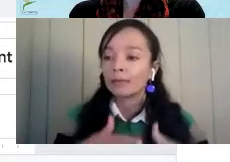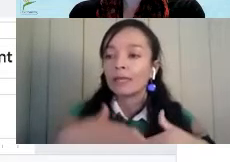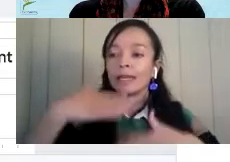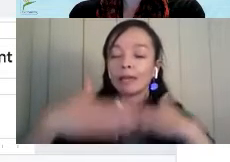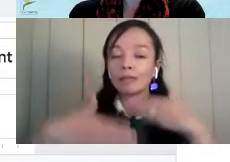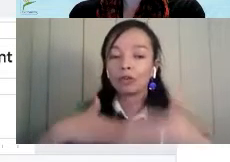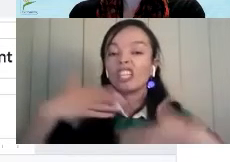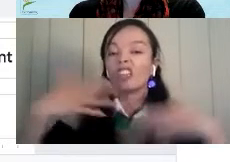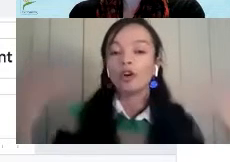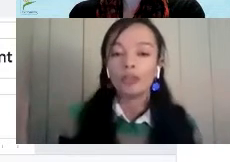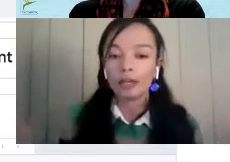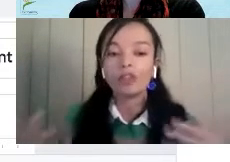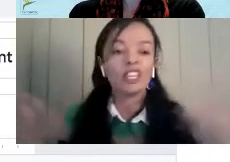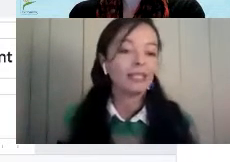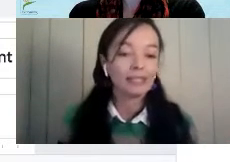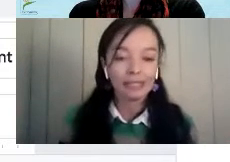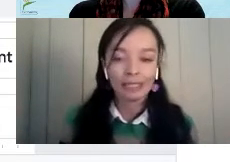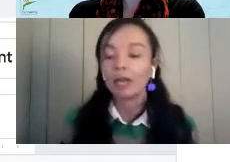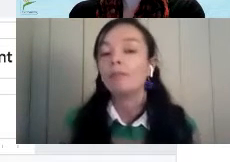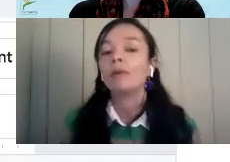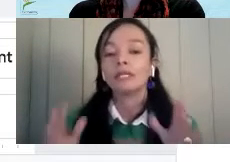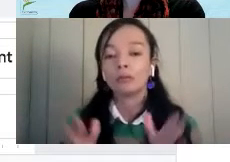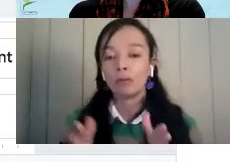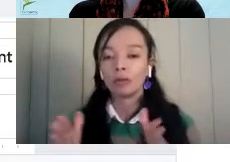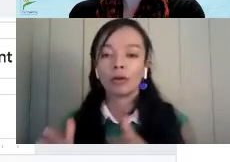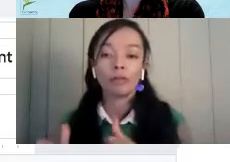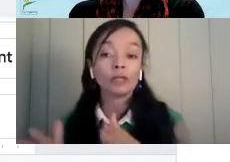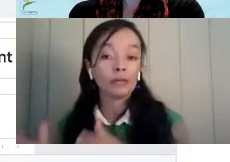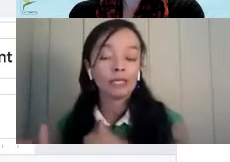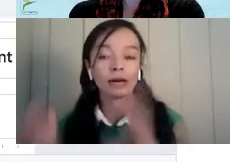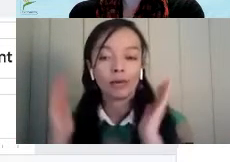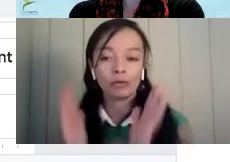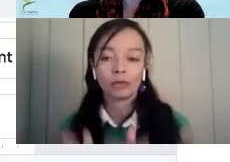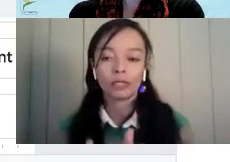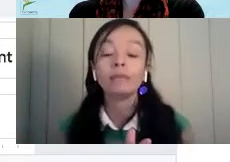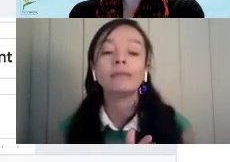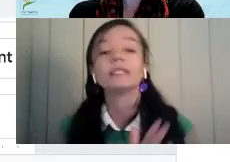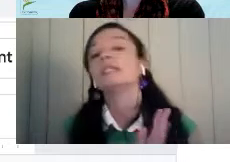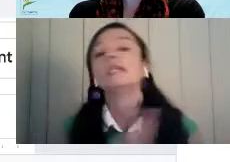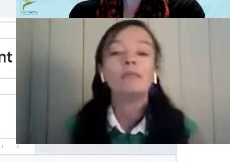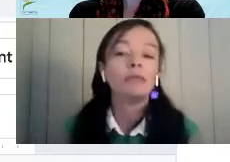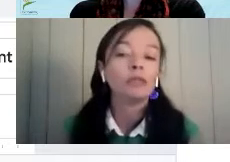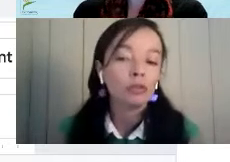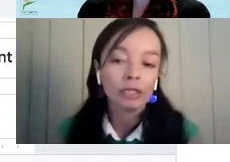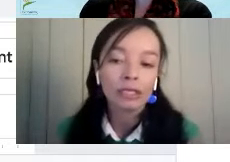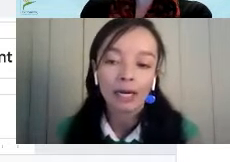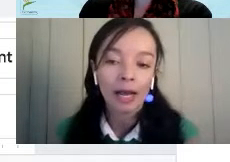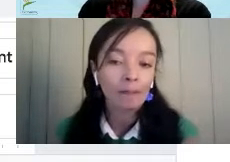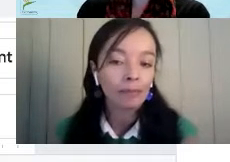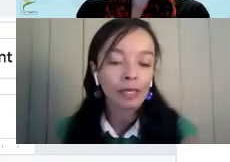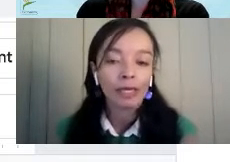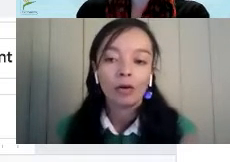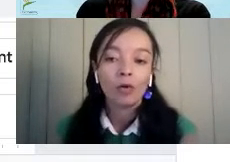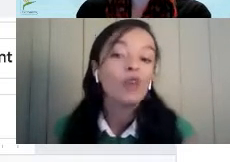Más. Que tengan más orden. ¿Dónde? ¿Dónde quieres ir? Pero en este momento que vamos a empezar, preguntas simples. Vamos a actualizar